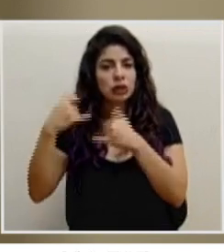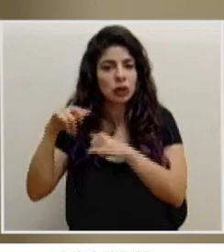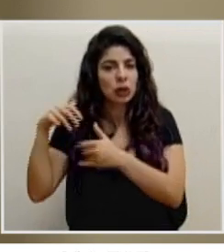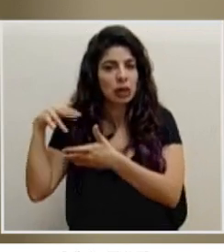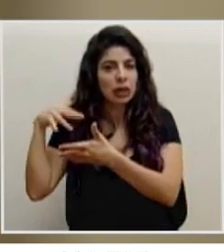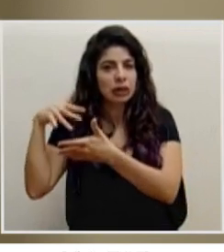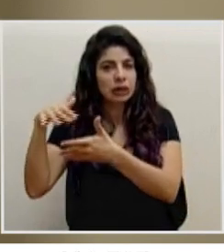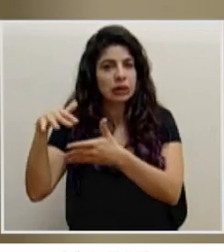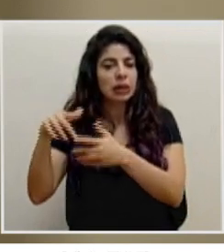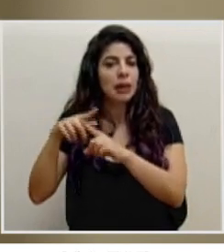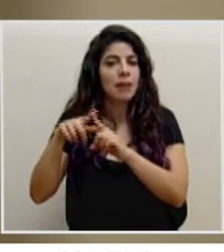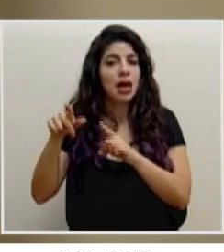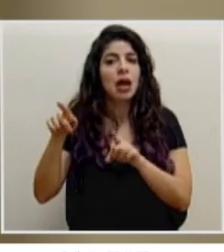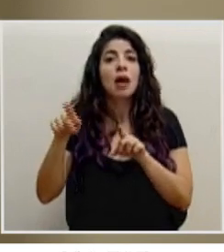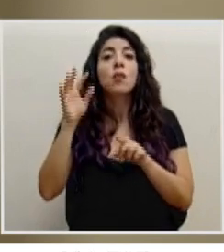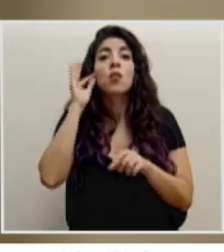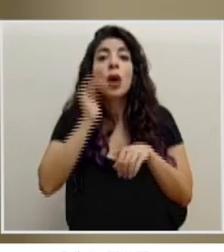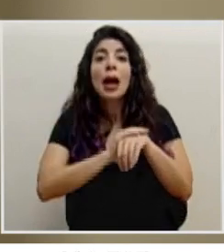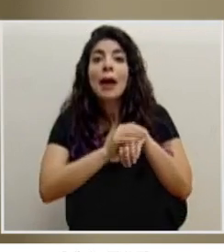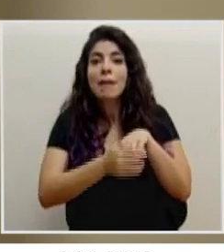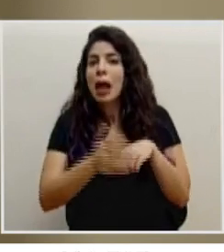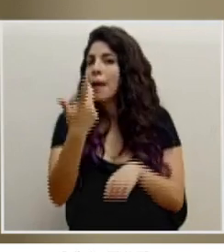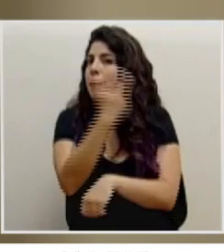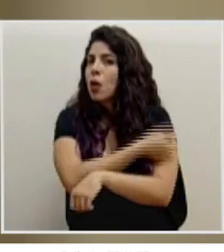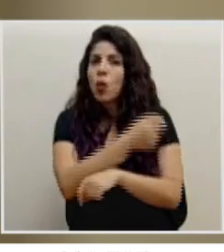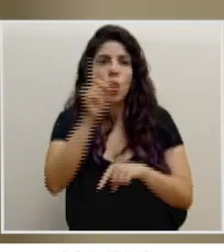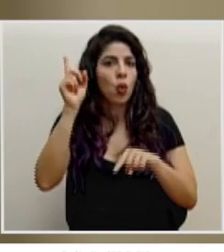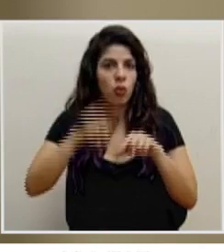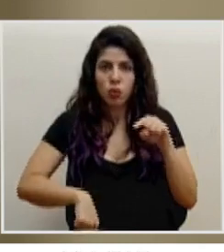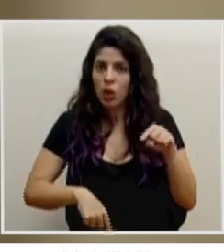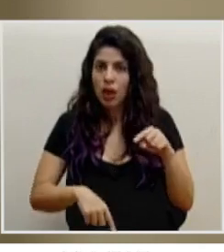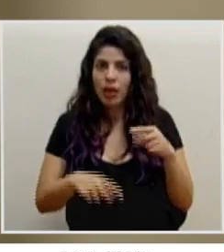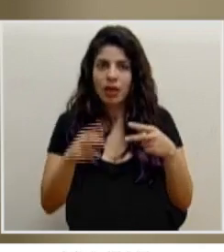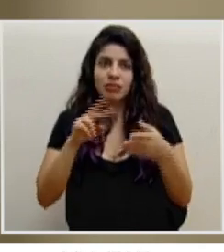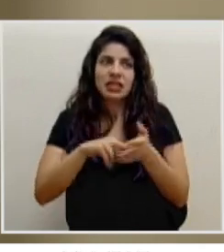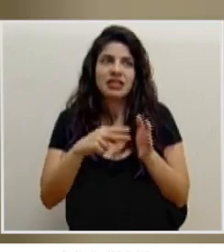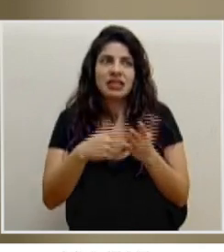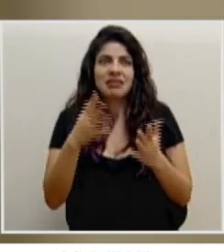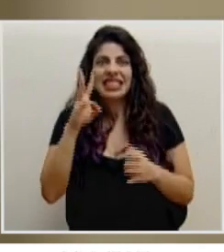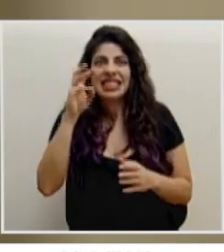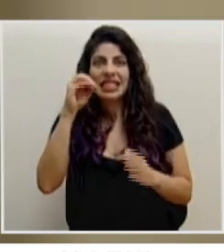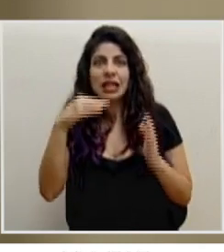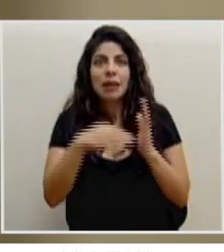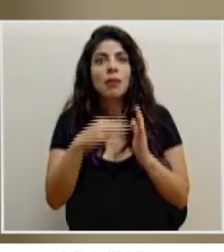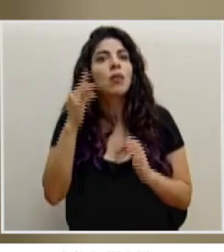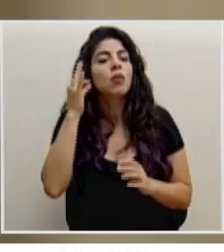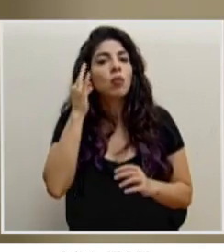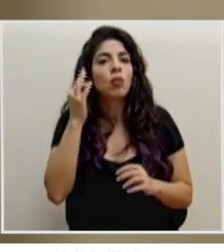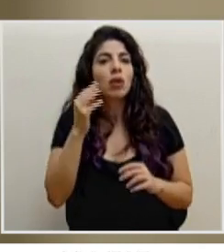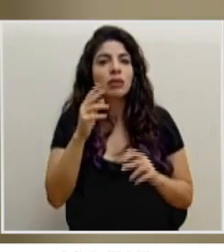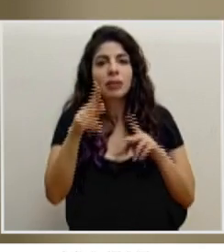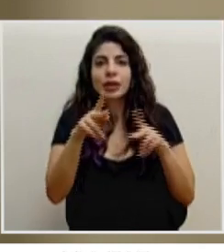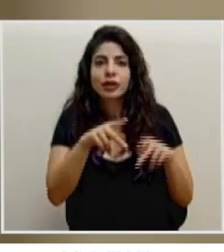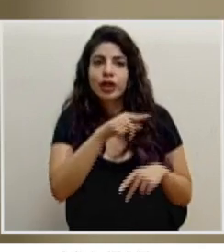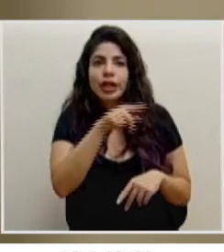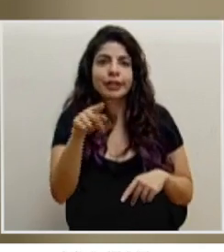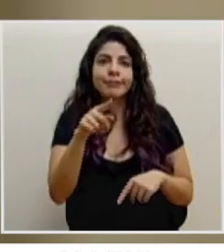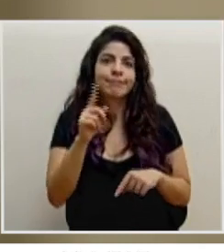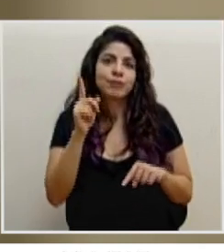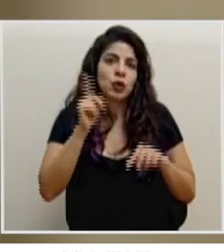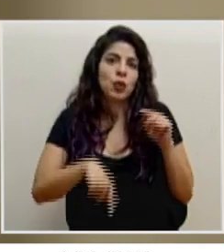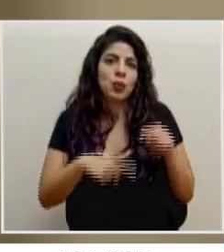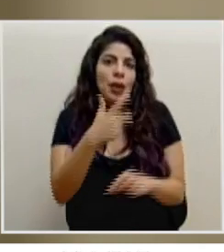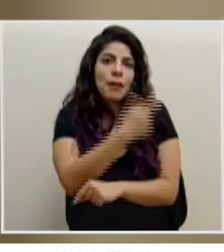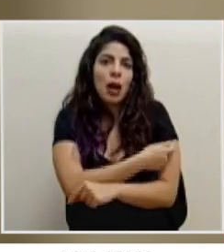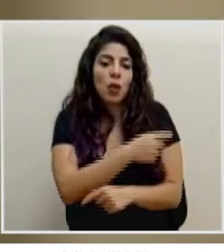sabemos también que no está indicada para mujeres embarazadas, y eso también es una corte de aproximadamente 60,000 personas que no se les